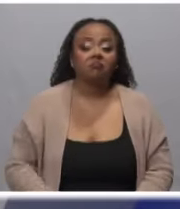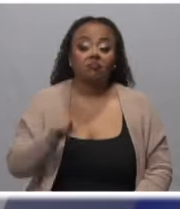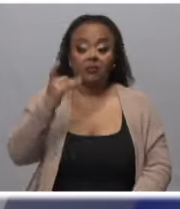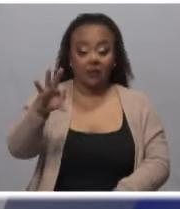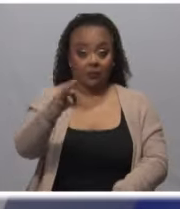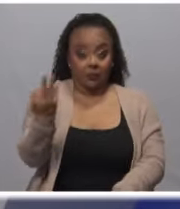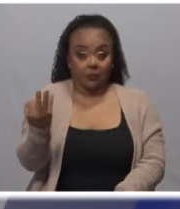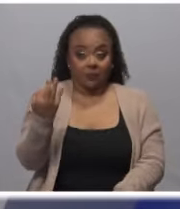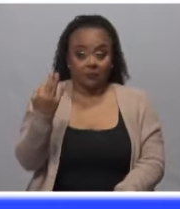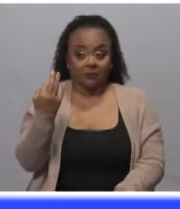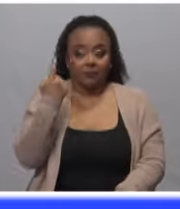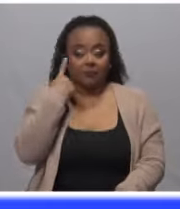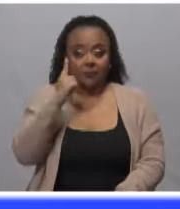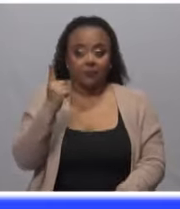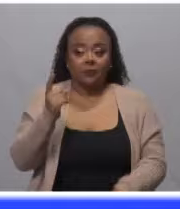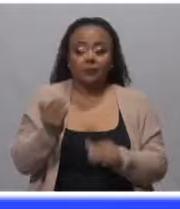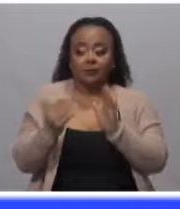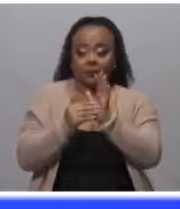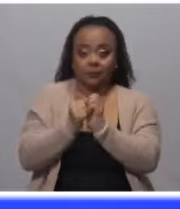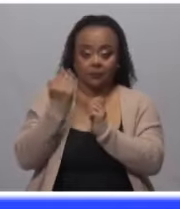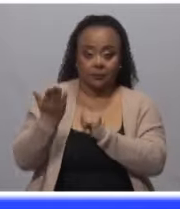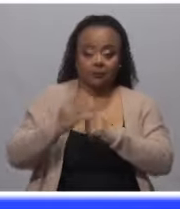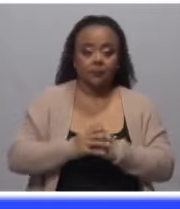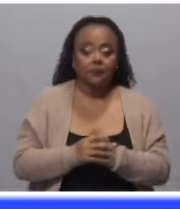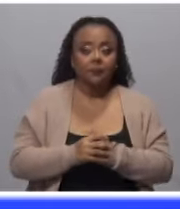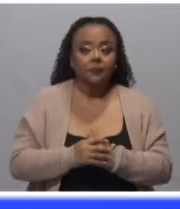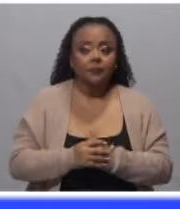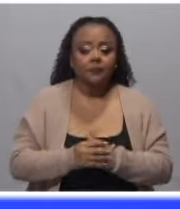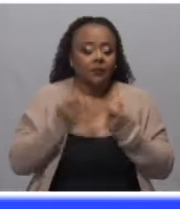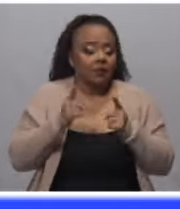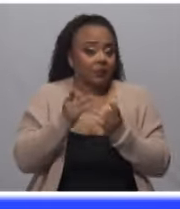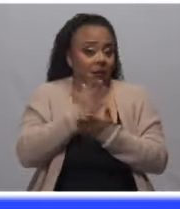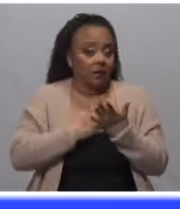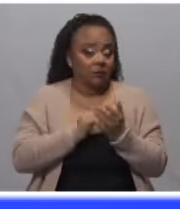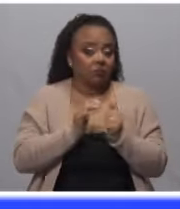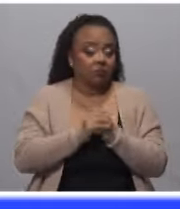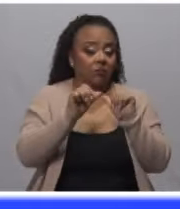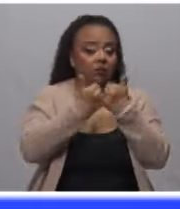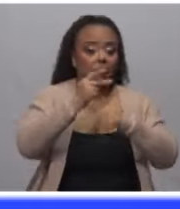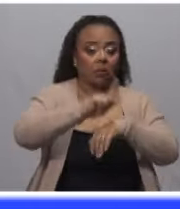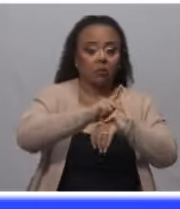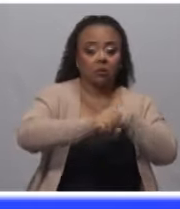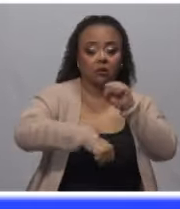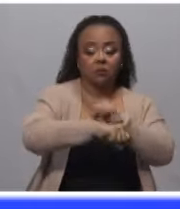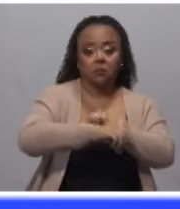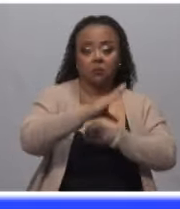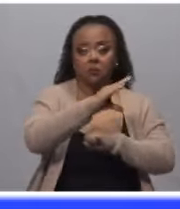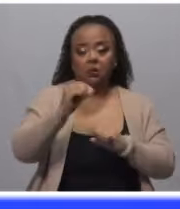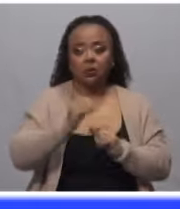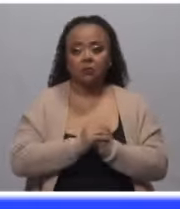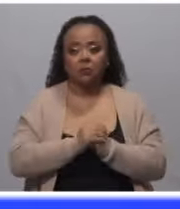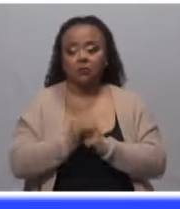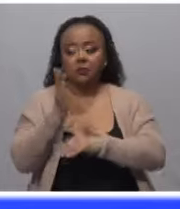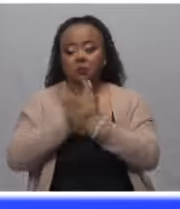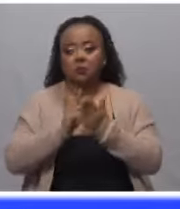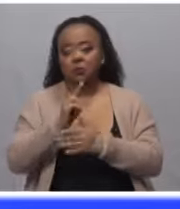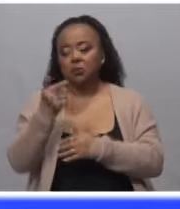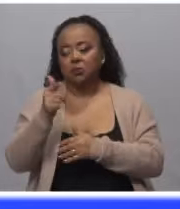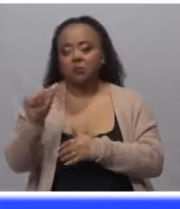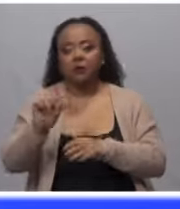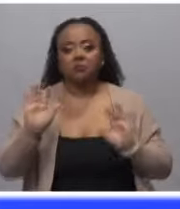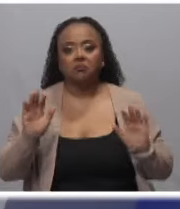es para regresar con Monte la única forma es que pase algo entre la asociación paraguaya de fútbol y la parte de Don Gustavo